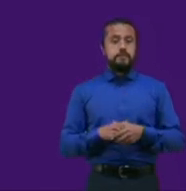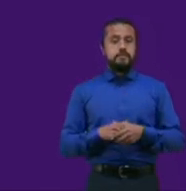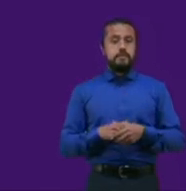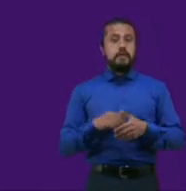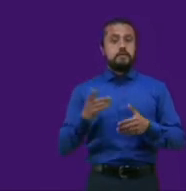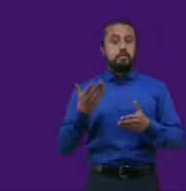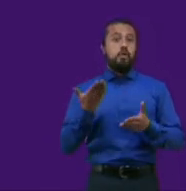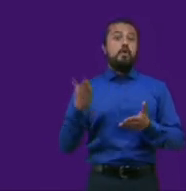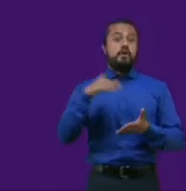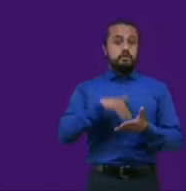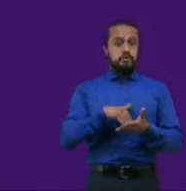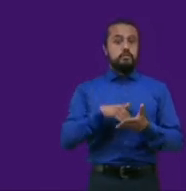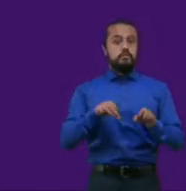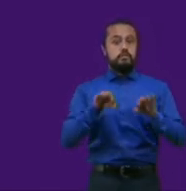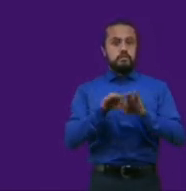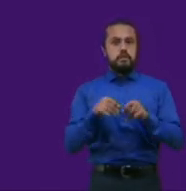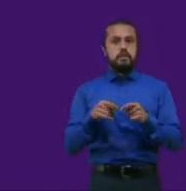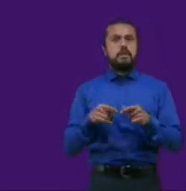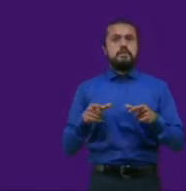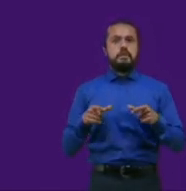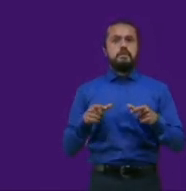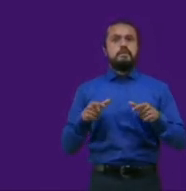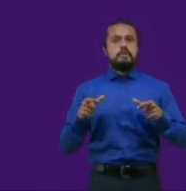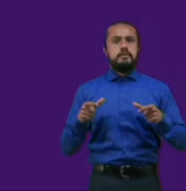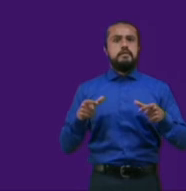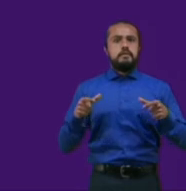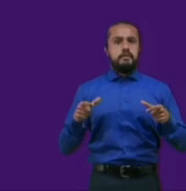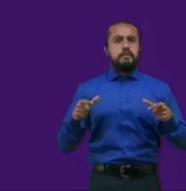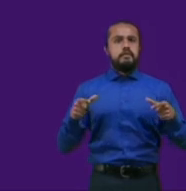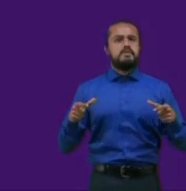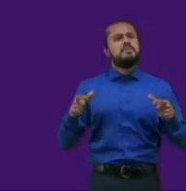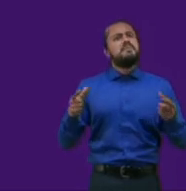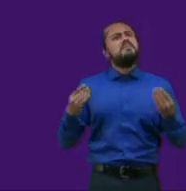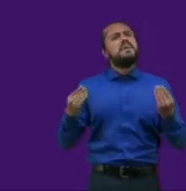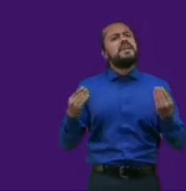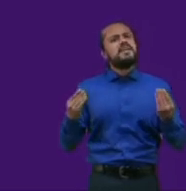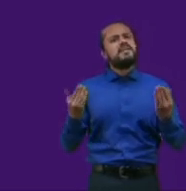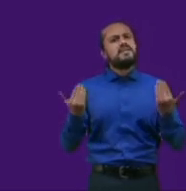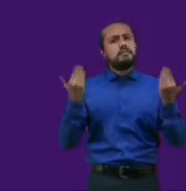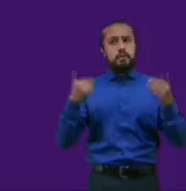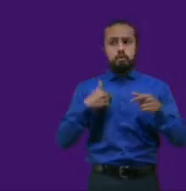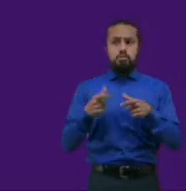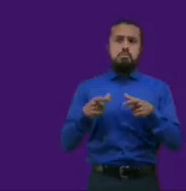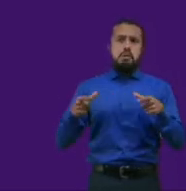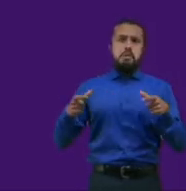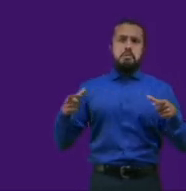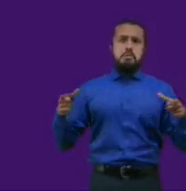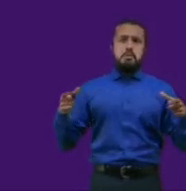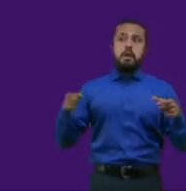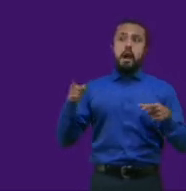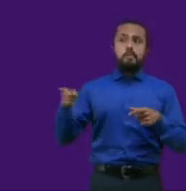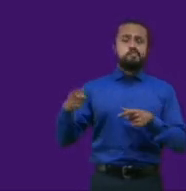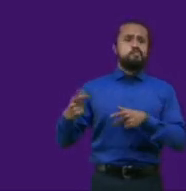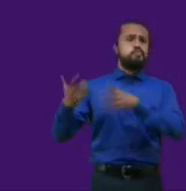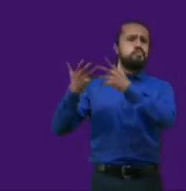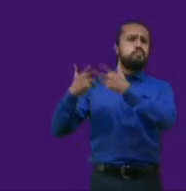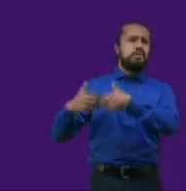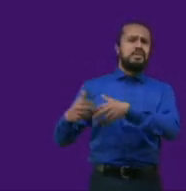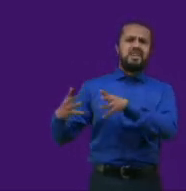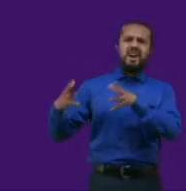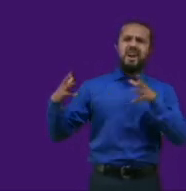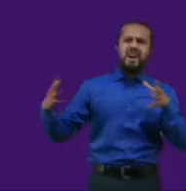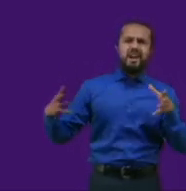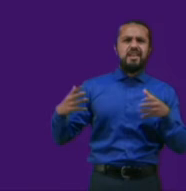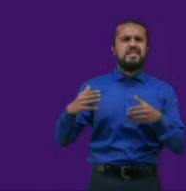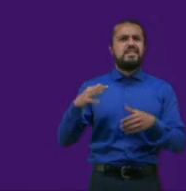no solamente crecer y crecer y crecer, porque ¿para qué me sirve crecer si tengo un mercado muy grande? Cuando te muestran esas gráficas de TAM